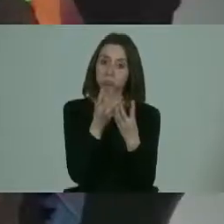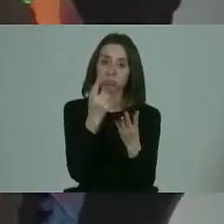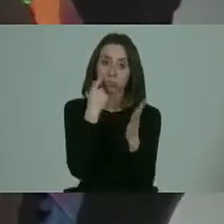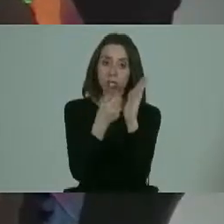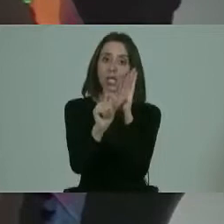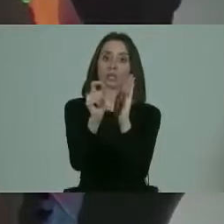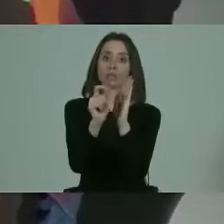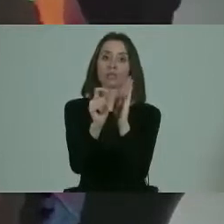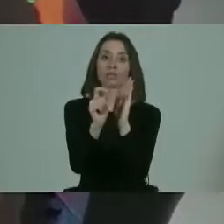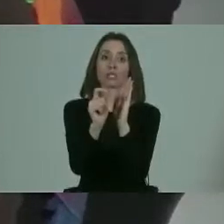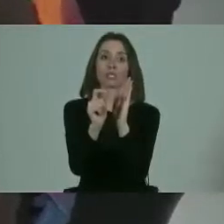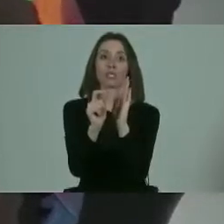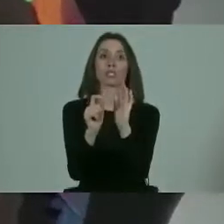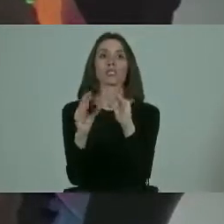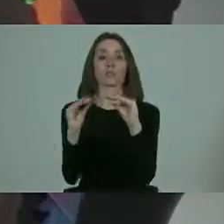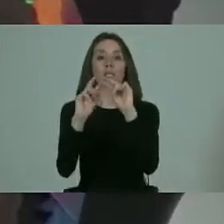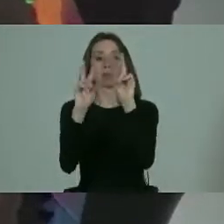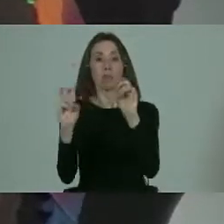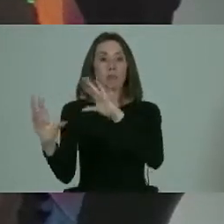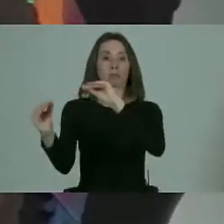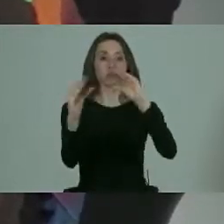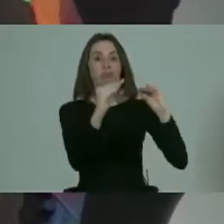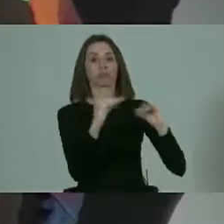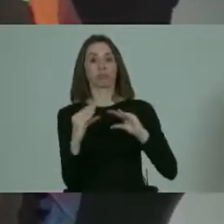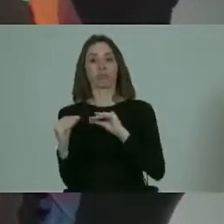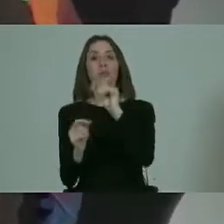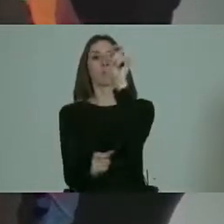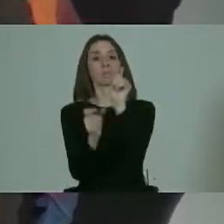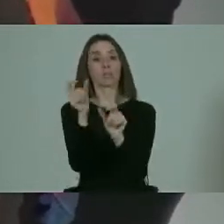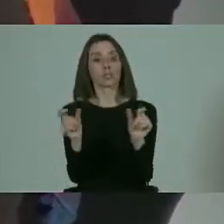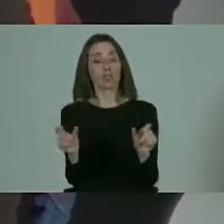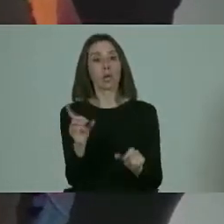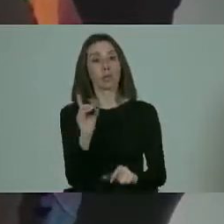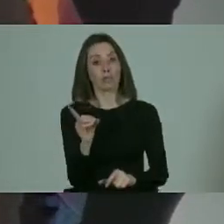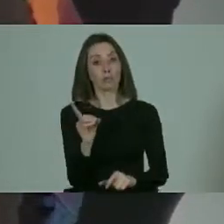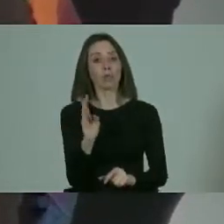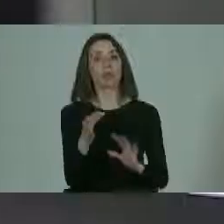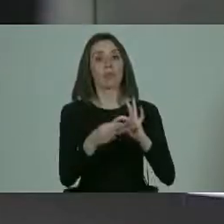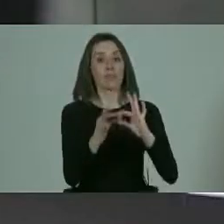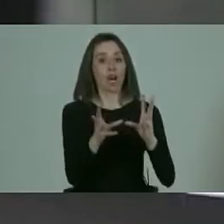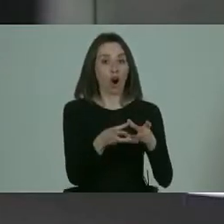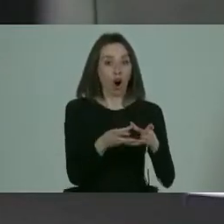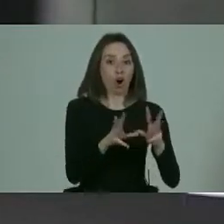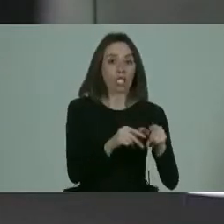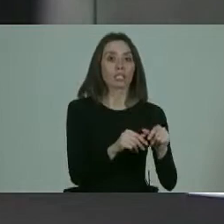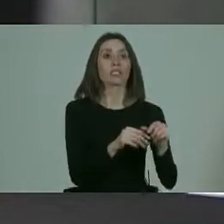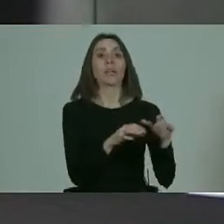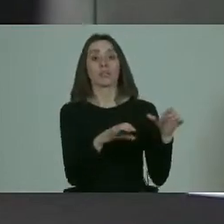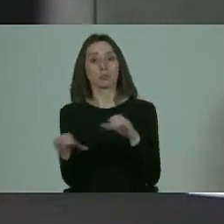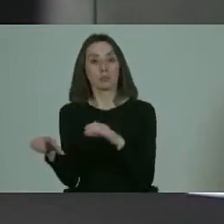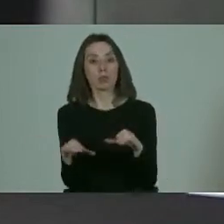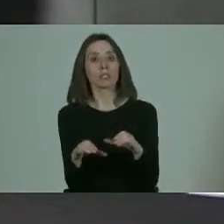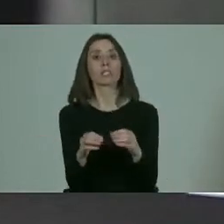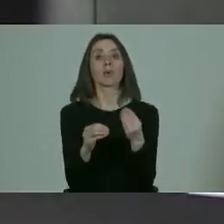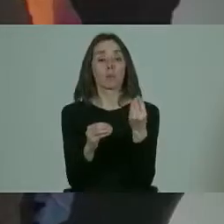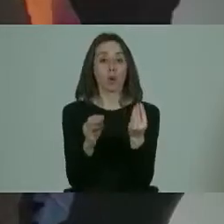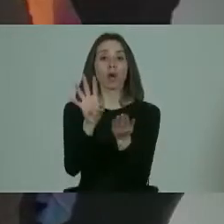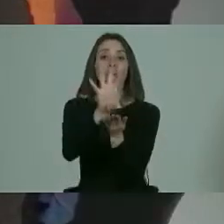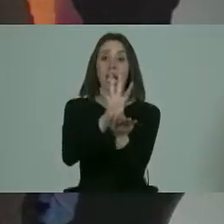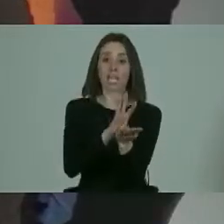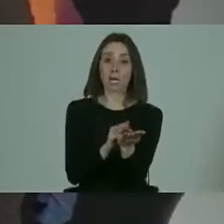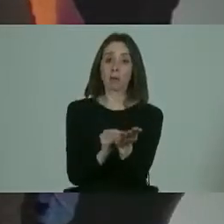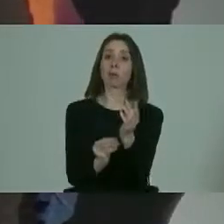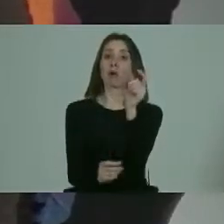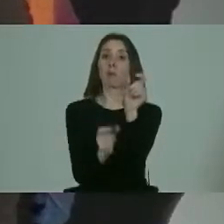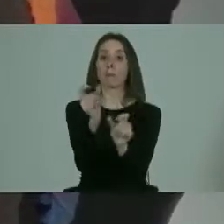lo tomes como un tema y lo levantó a las personas con discapacidad tienen que organizarse tienen que movilizarse hay muy buenos ejemplos de